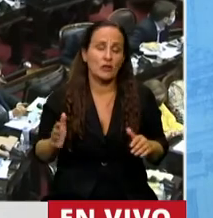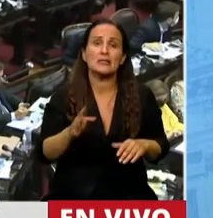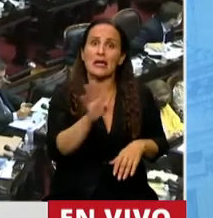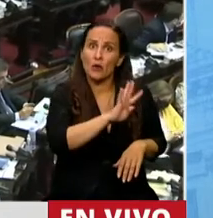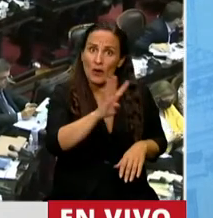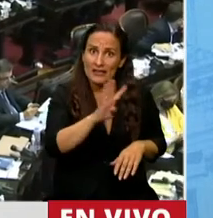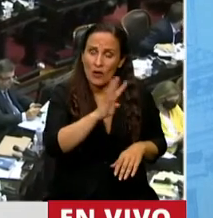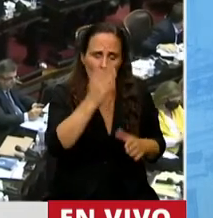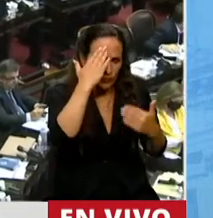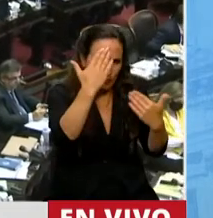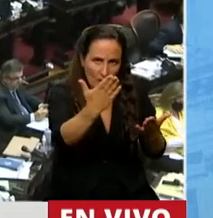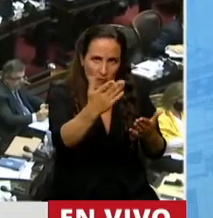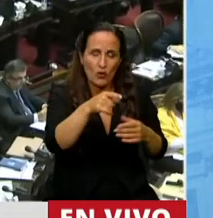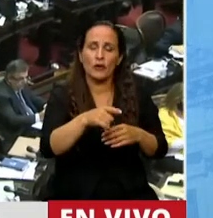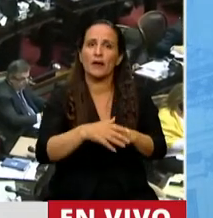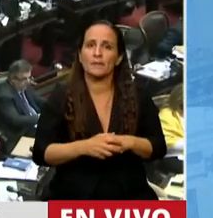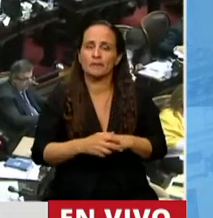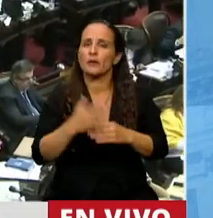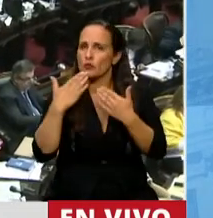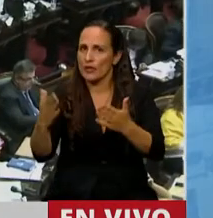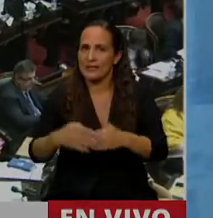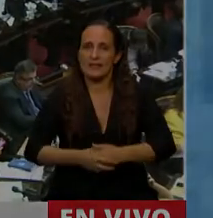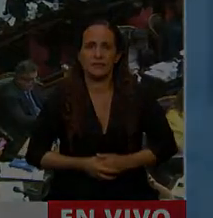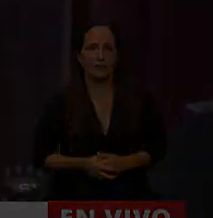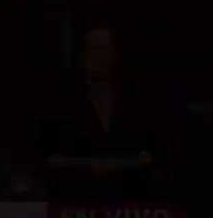44 tripulantes de la san juan con estas consideraciones muchas gracias gracias diputado